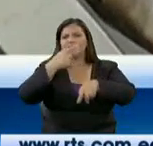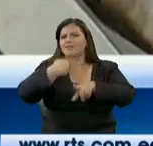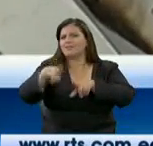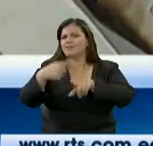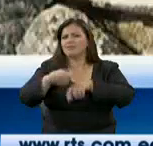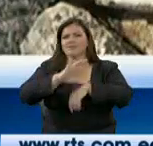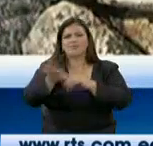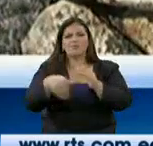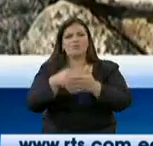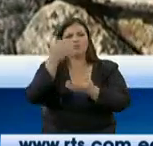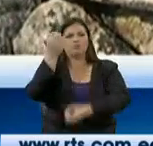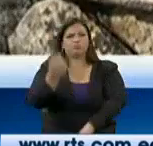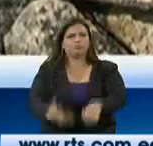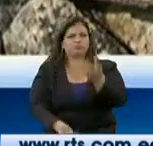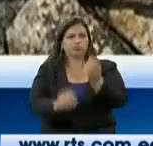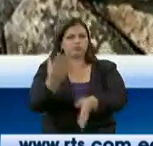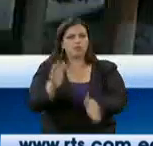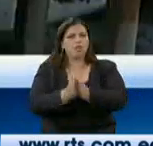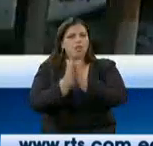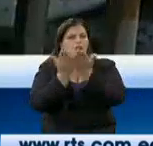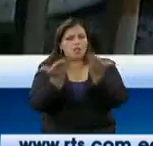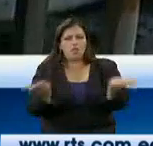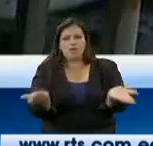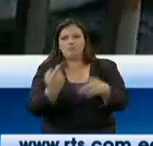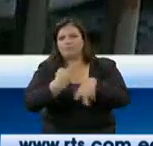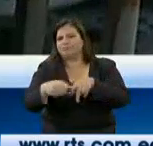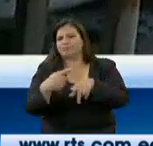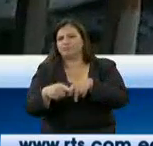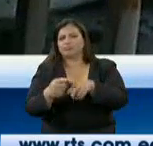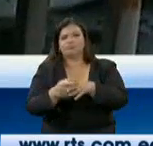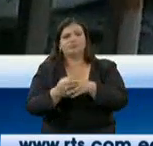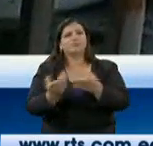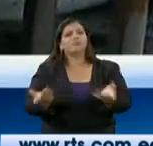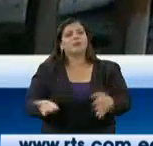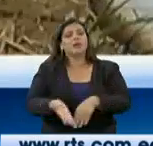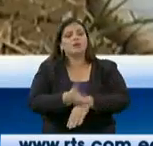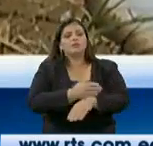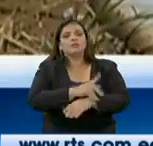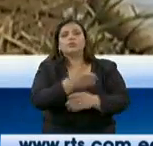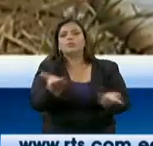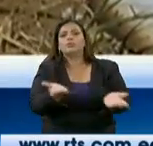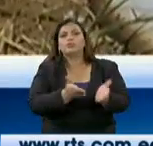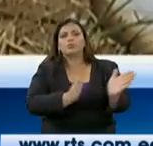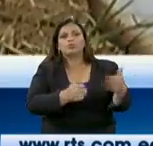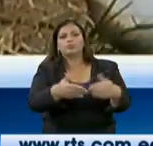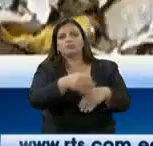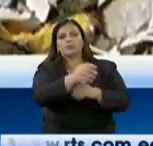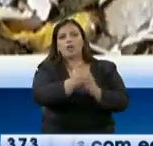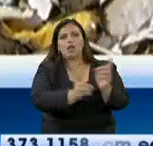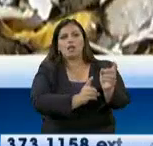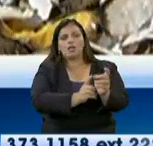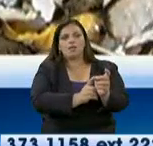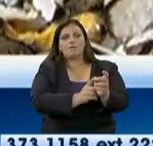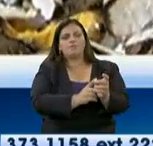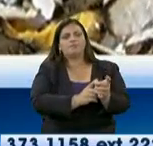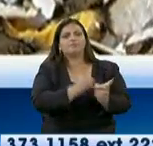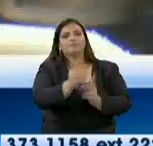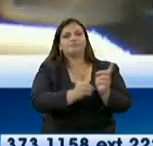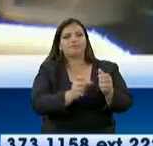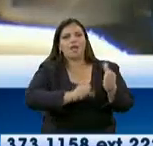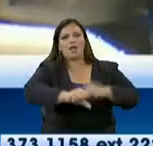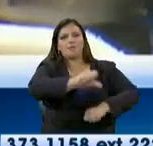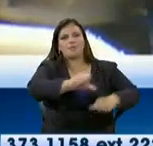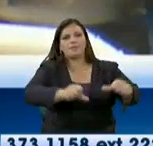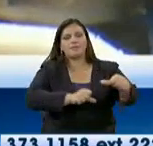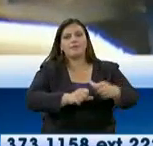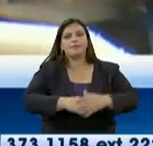de calificaciones y suministros en general que se hallaban en el salón administrativo, donde, según testigos, empezó el incendio.